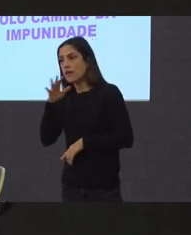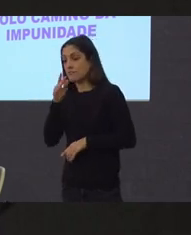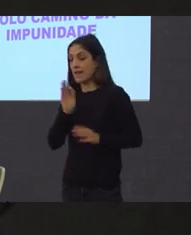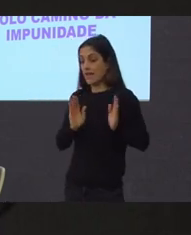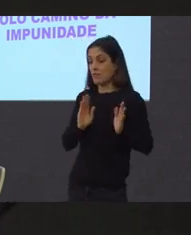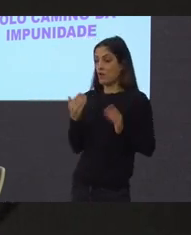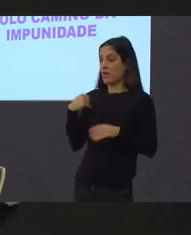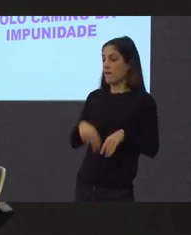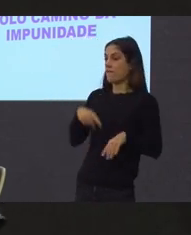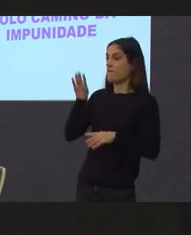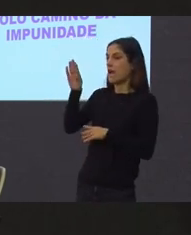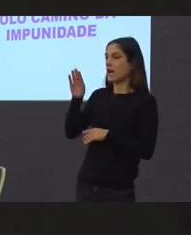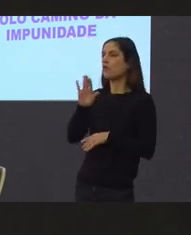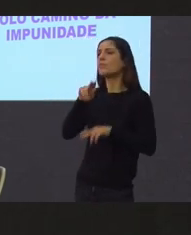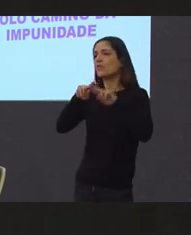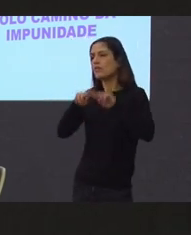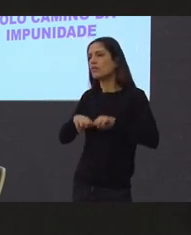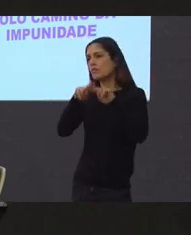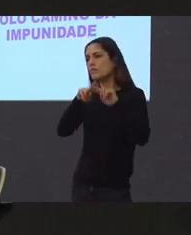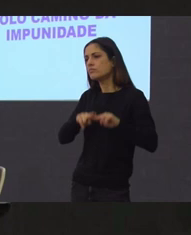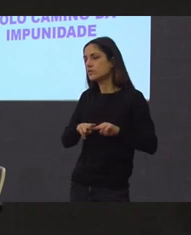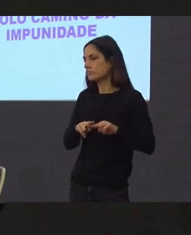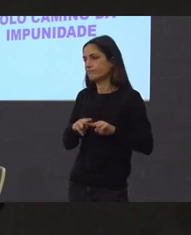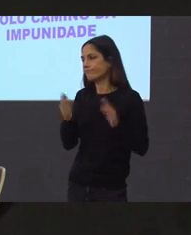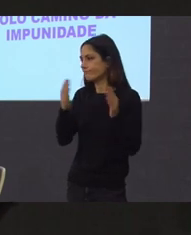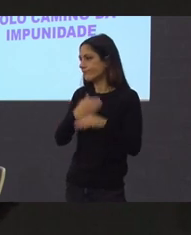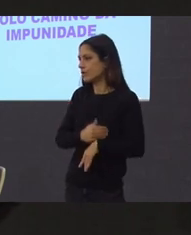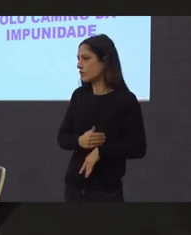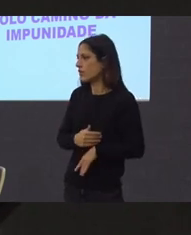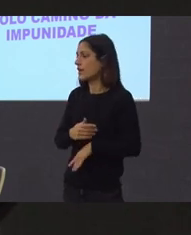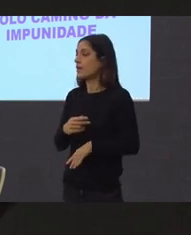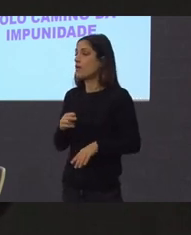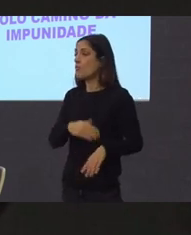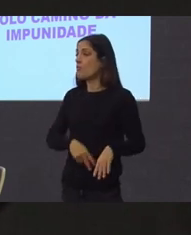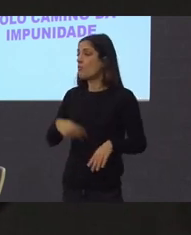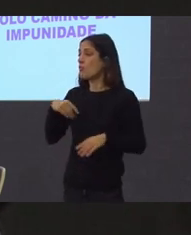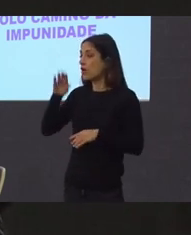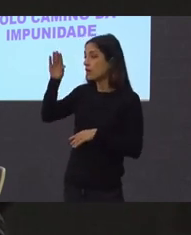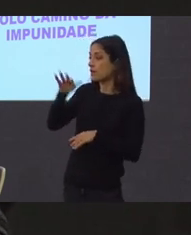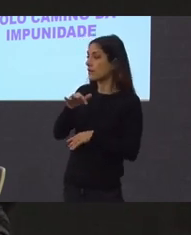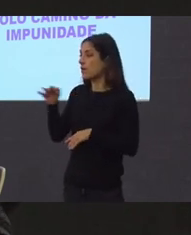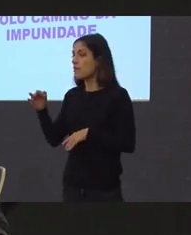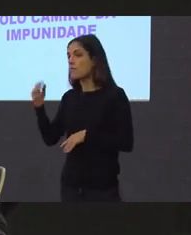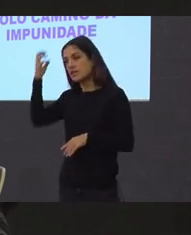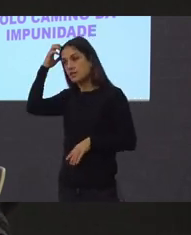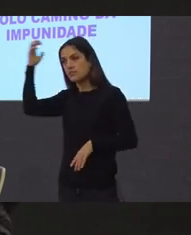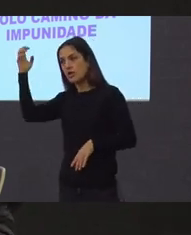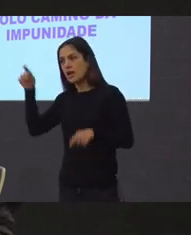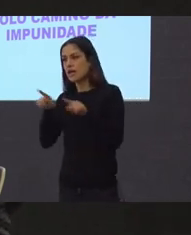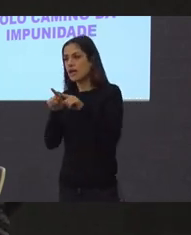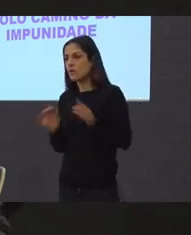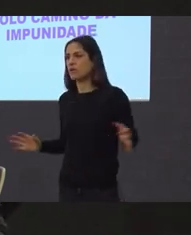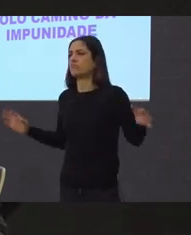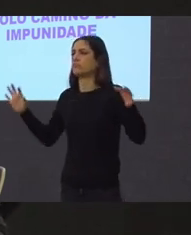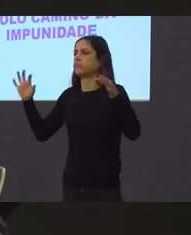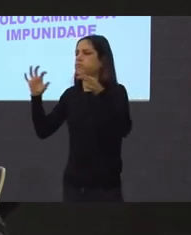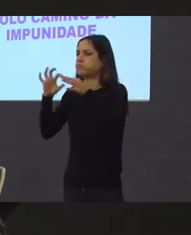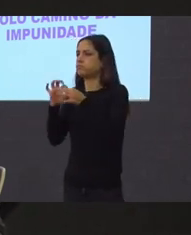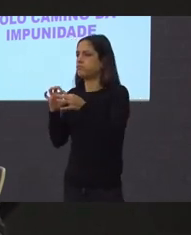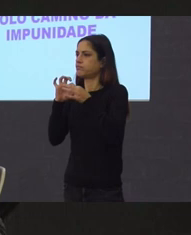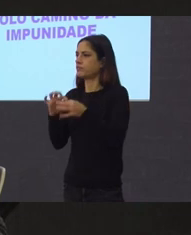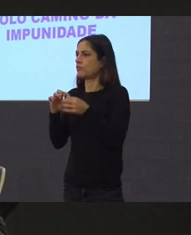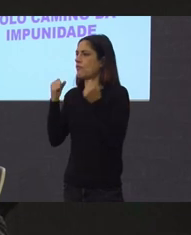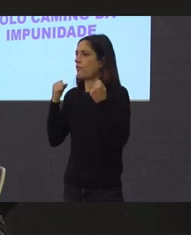¿no? O franquismo e a monarquía están íntimamente ligados. Na restauración